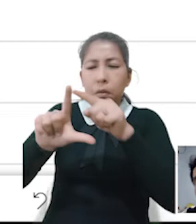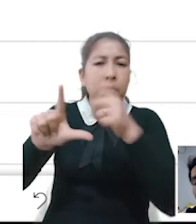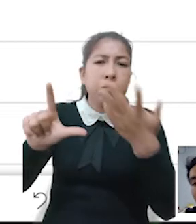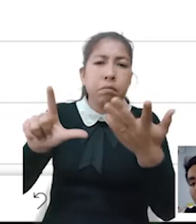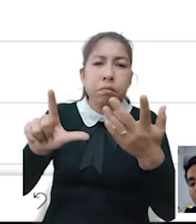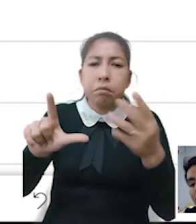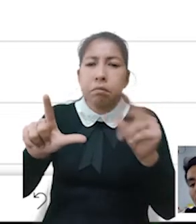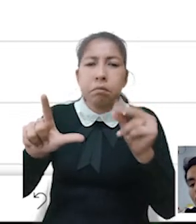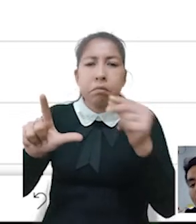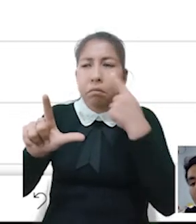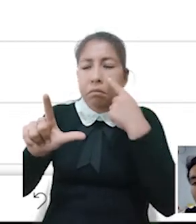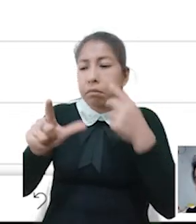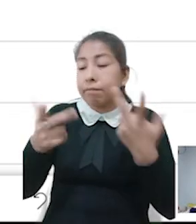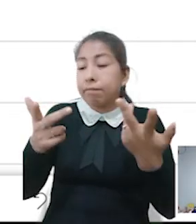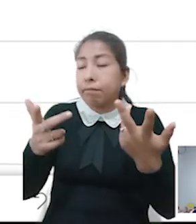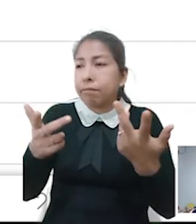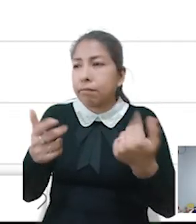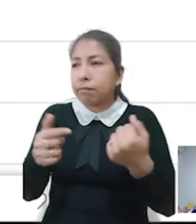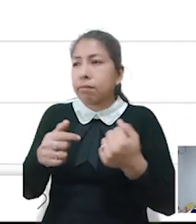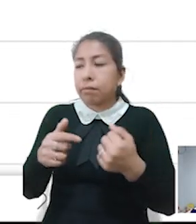Sin embargo, en el triángulo pequeño,